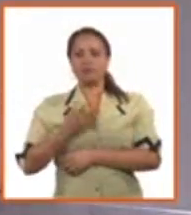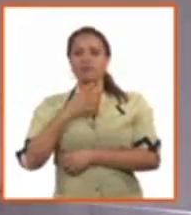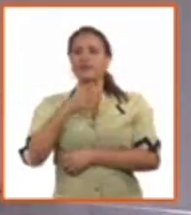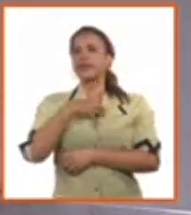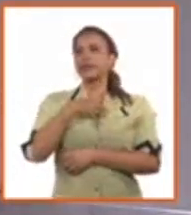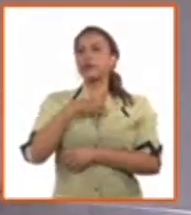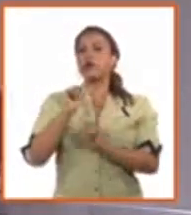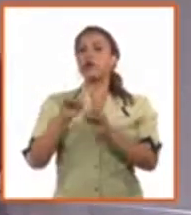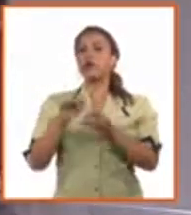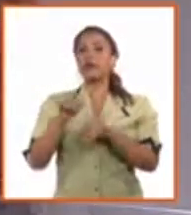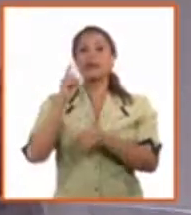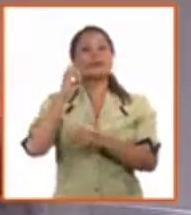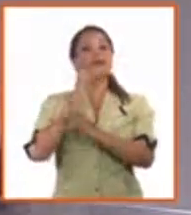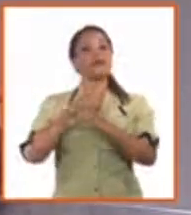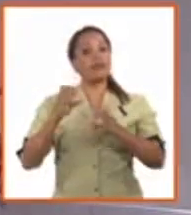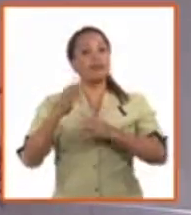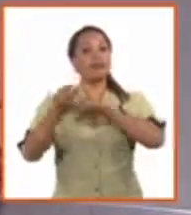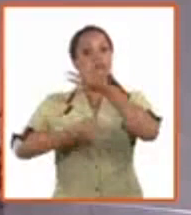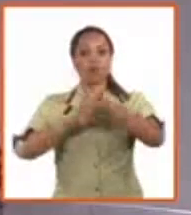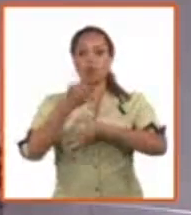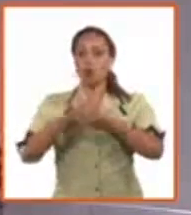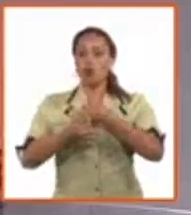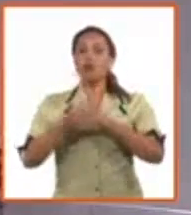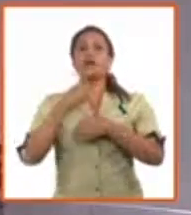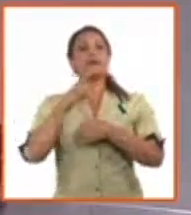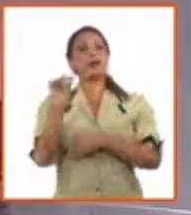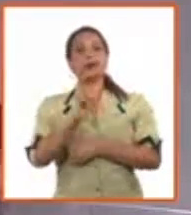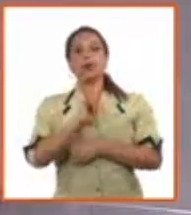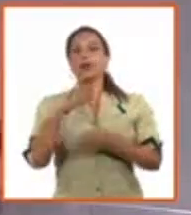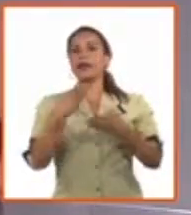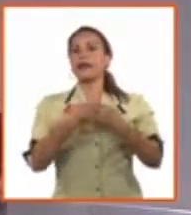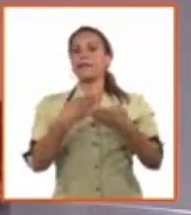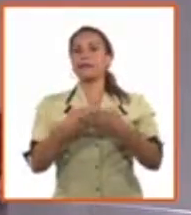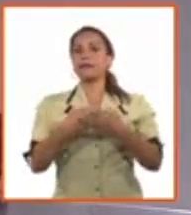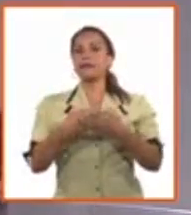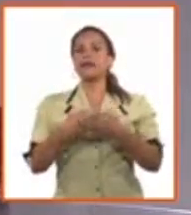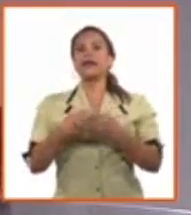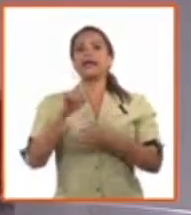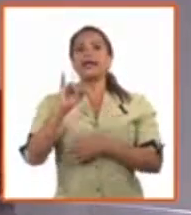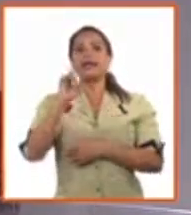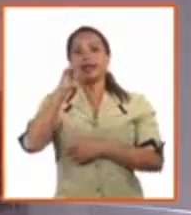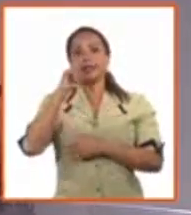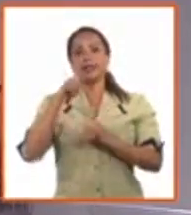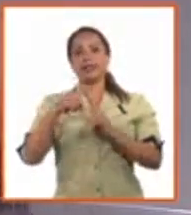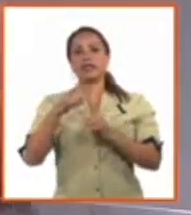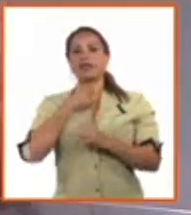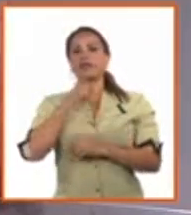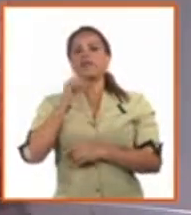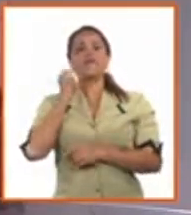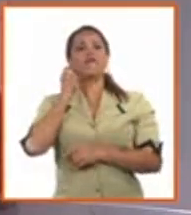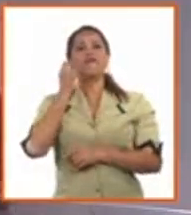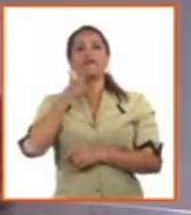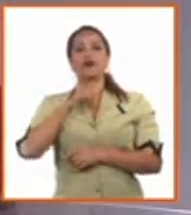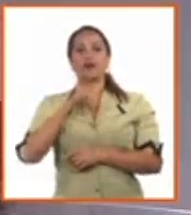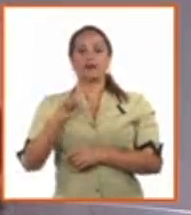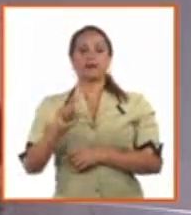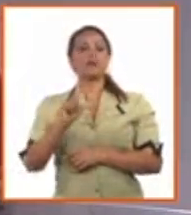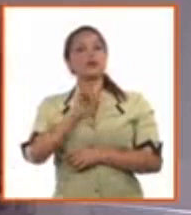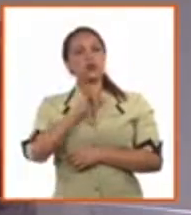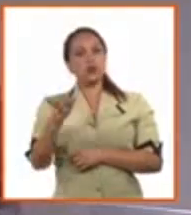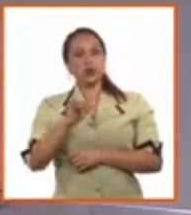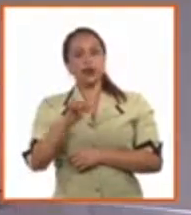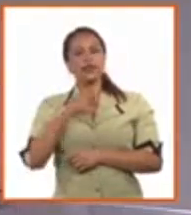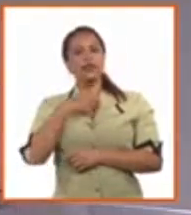tenemos los parques de los cuales hemos mencionado varias veces pero también tenemos las empresas de interfaz y tenemos además la posibilidad y la